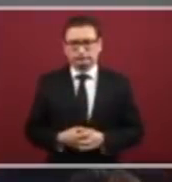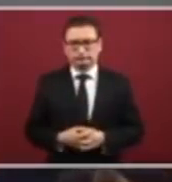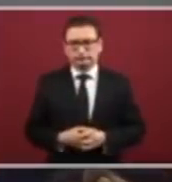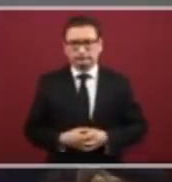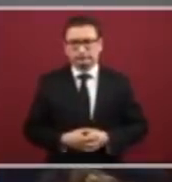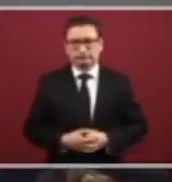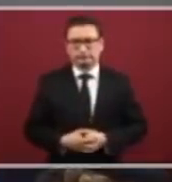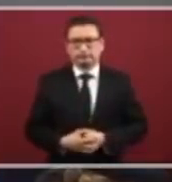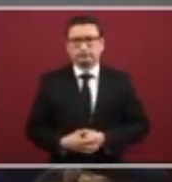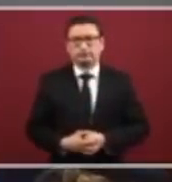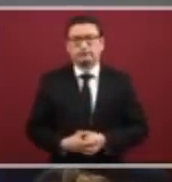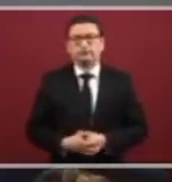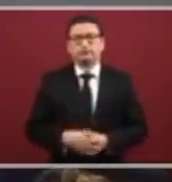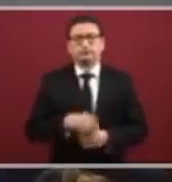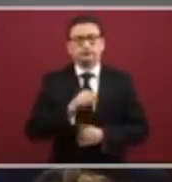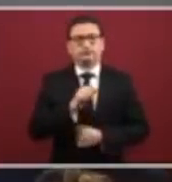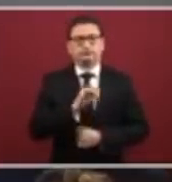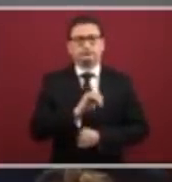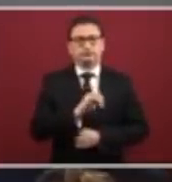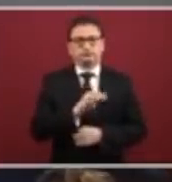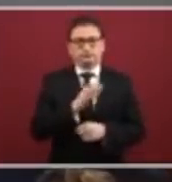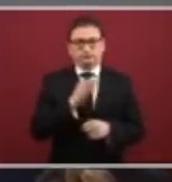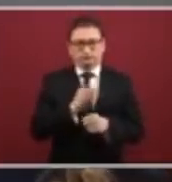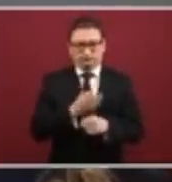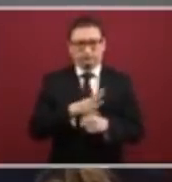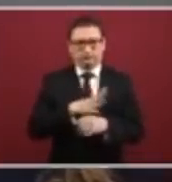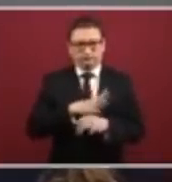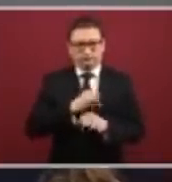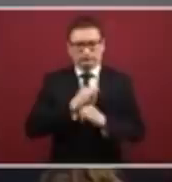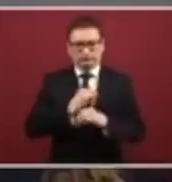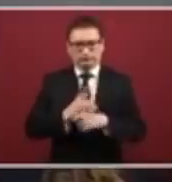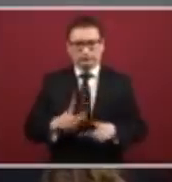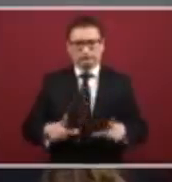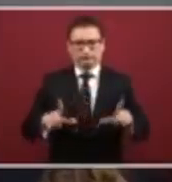Sí, actualmente ya hay un micrositio